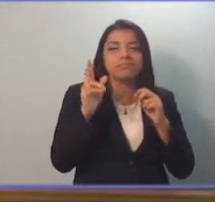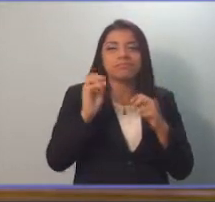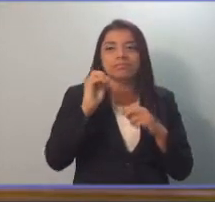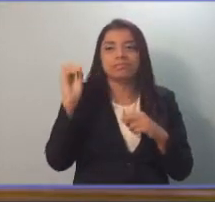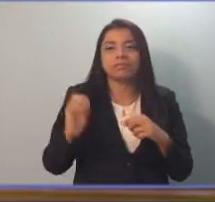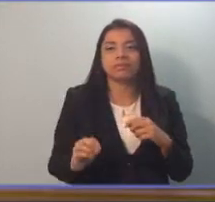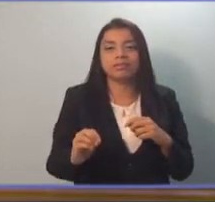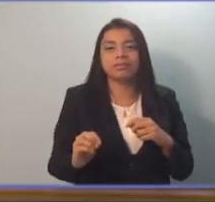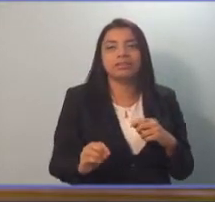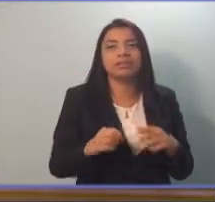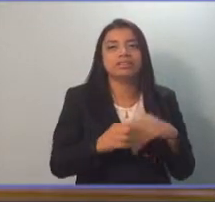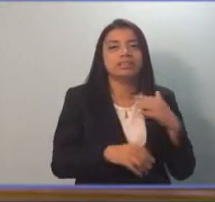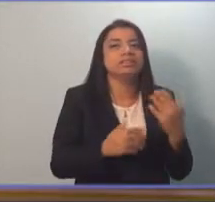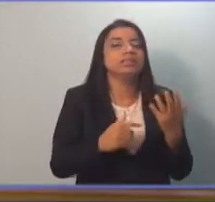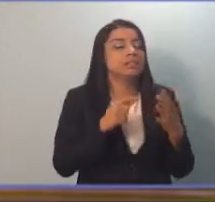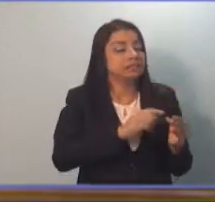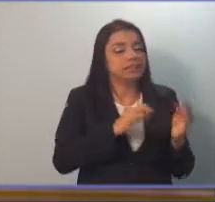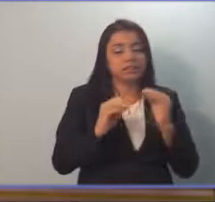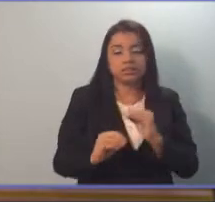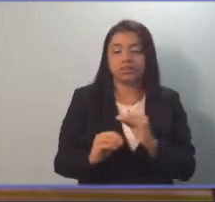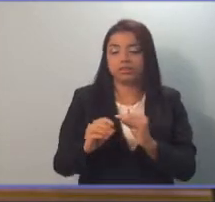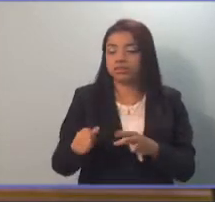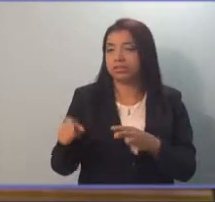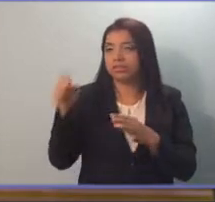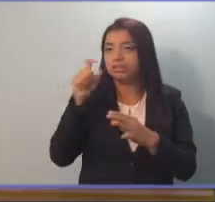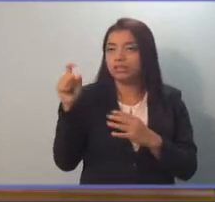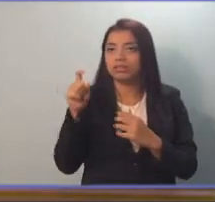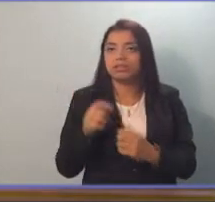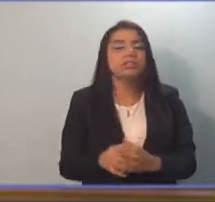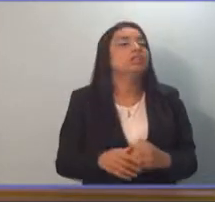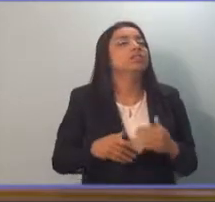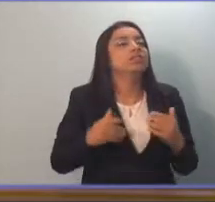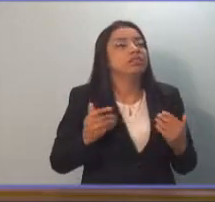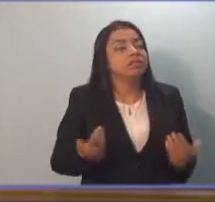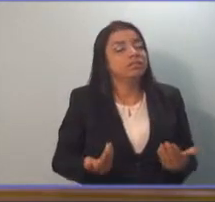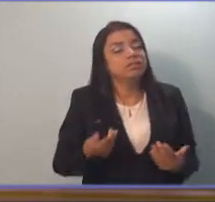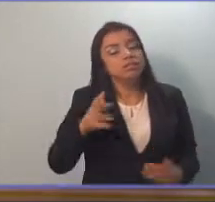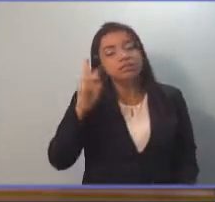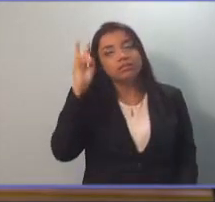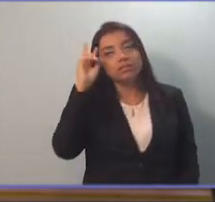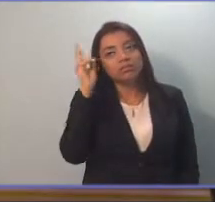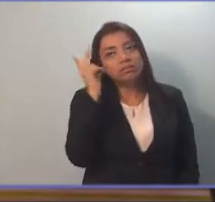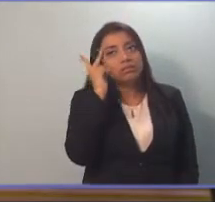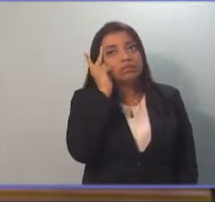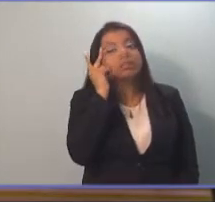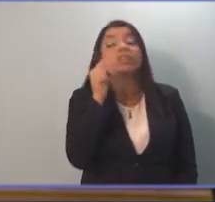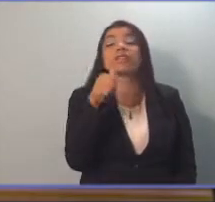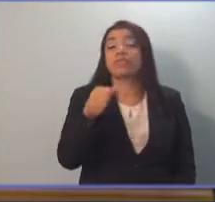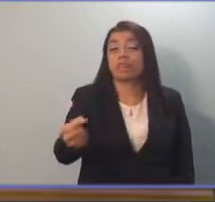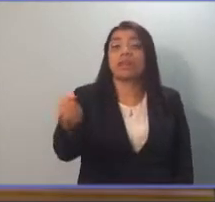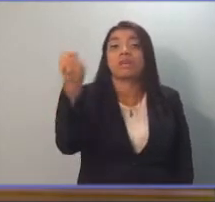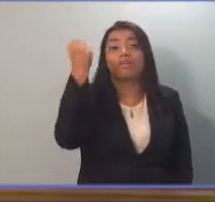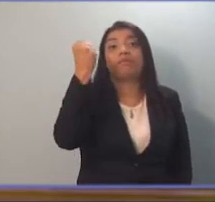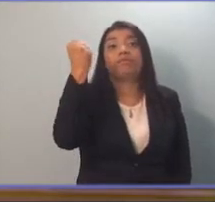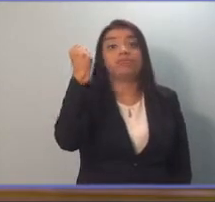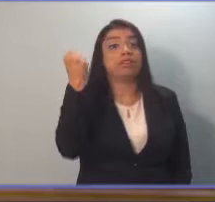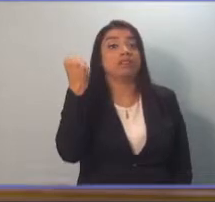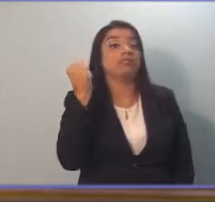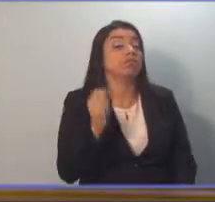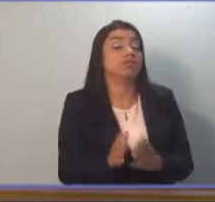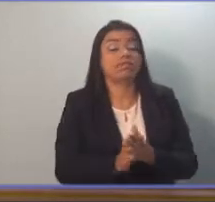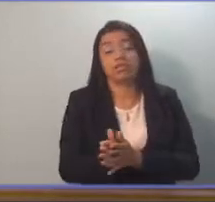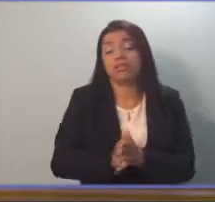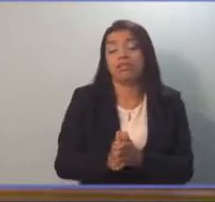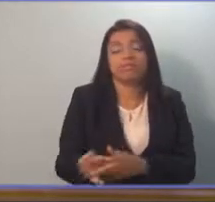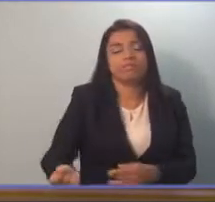73% en la ejecución de este tipo de órdenes, lo cual es un indicador de la importancia y de la prioridad